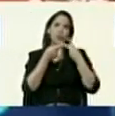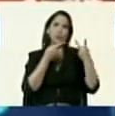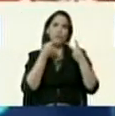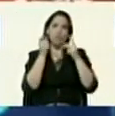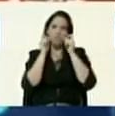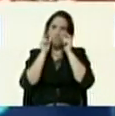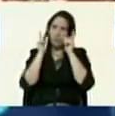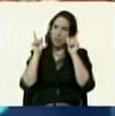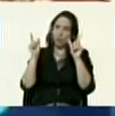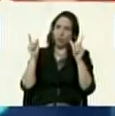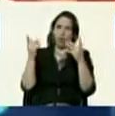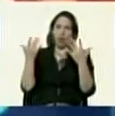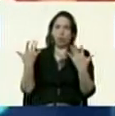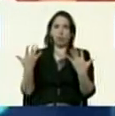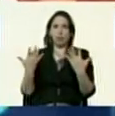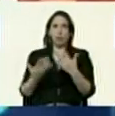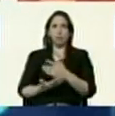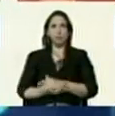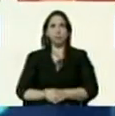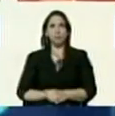Impresionante, déjeme decirle.